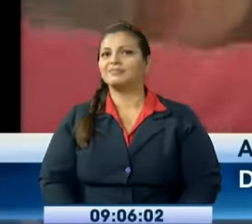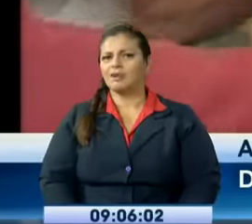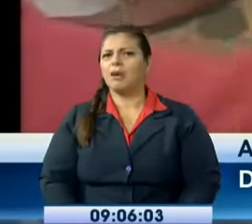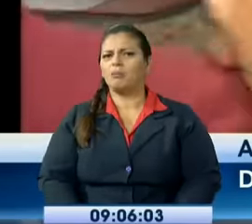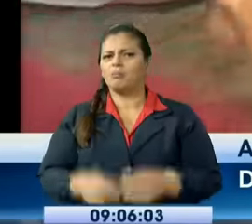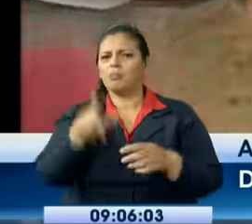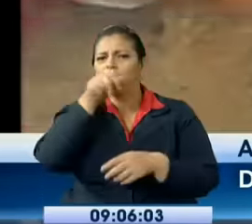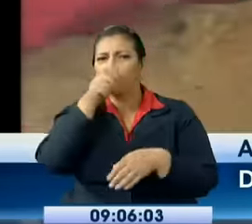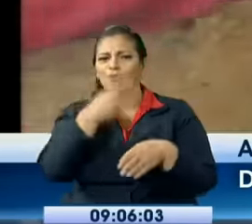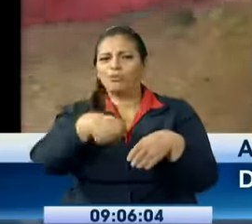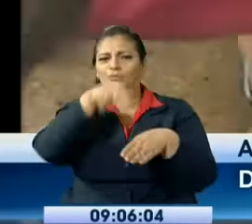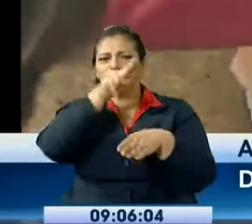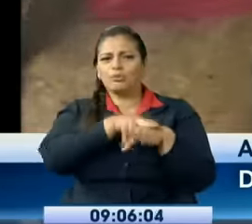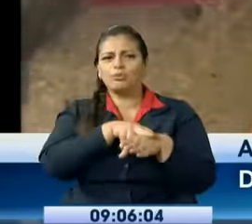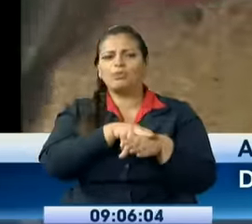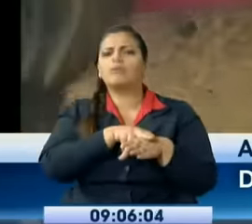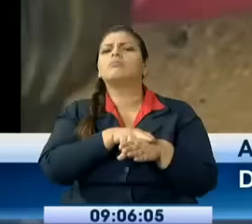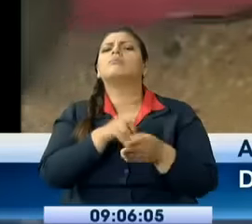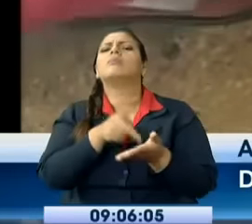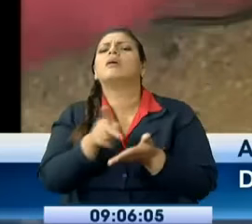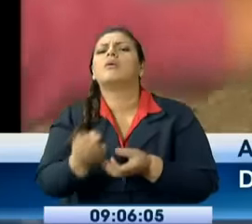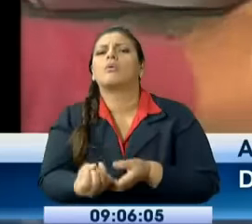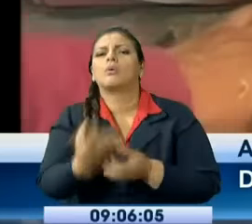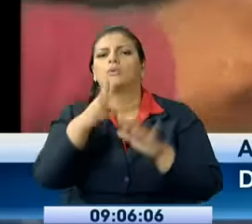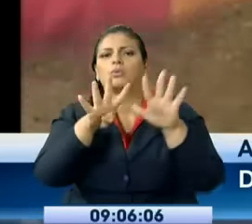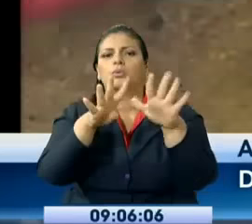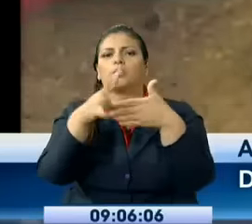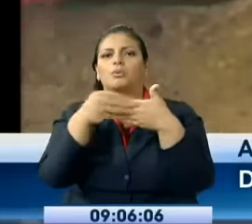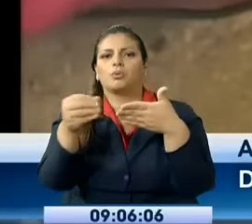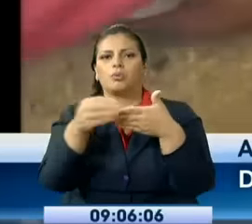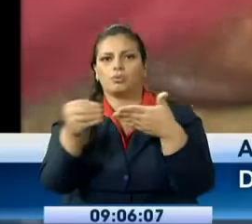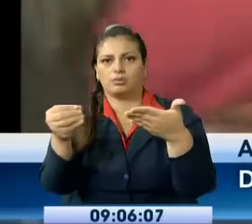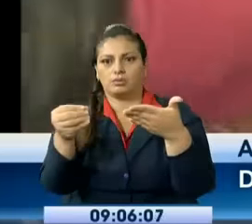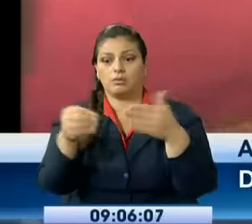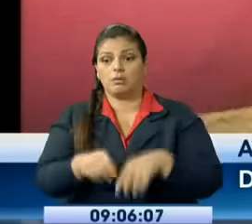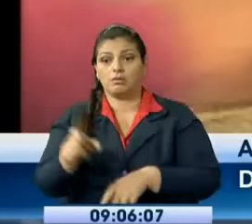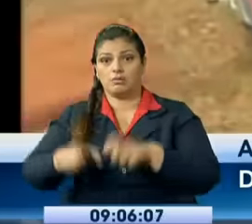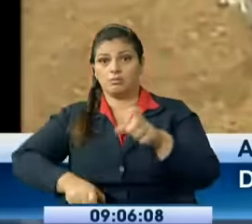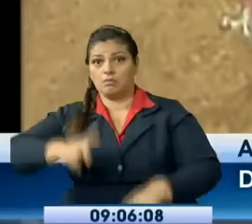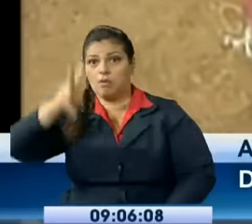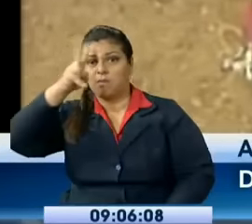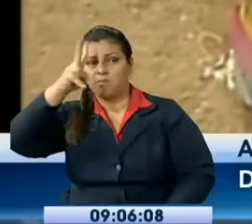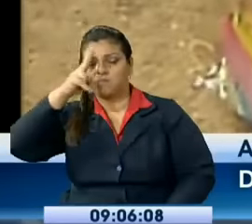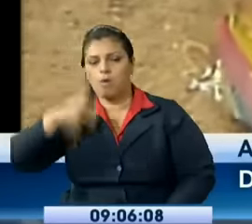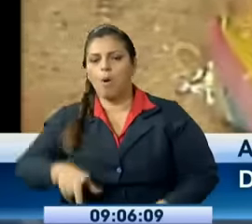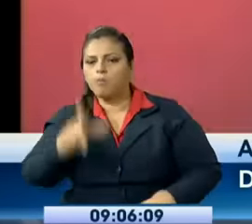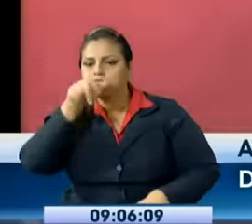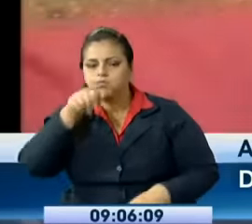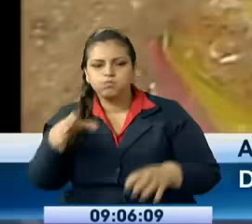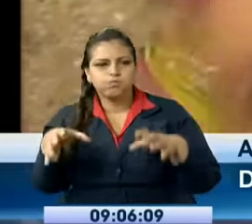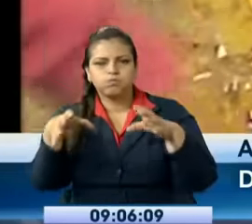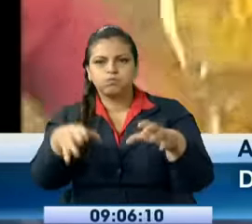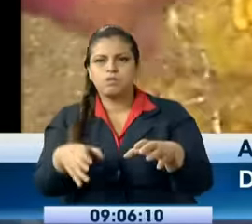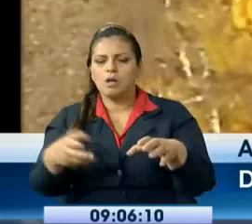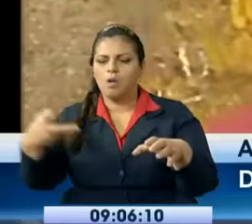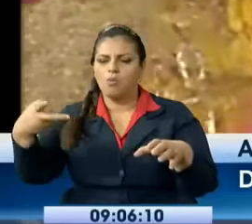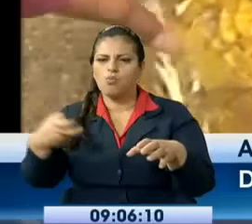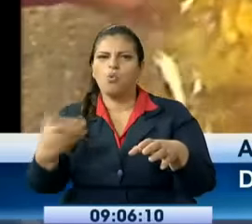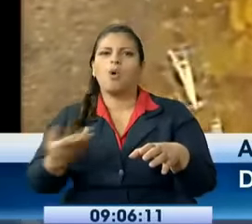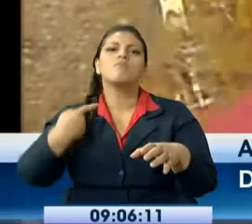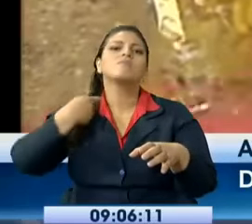cuesta 12, así que prepárese porque de pronto tiene que pagar $3 por el aire. Vemos también producto que está